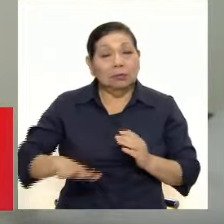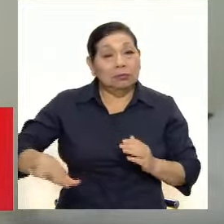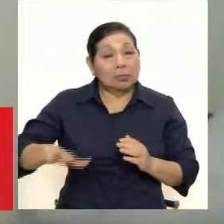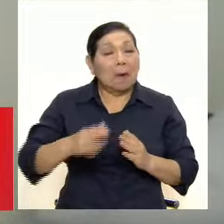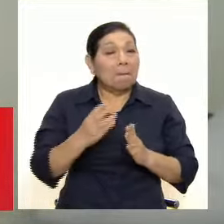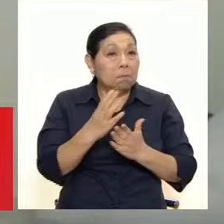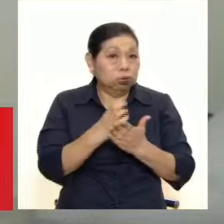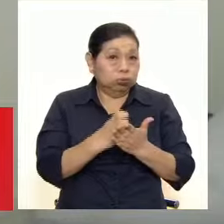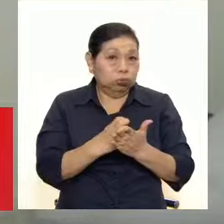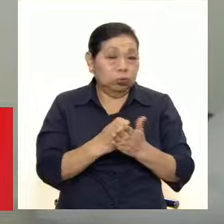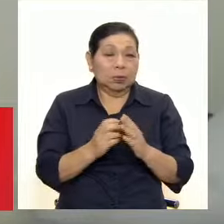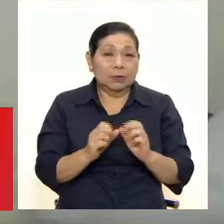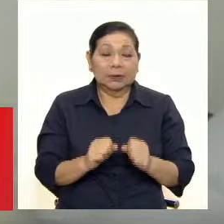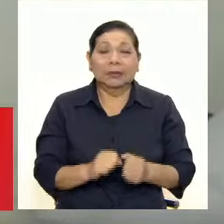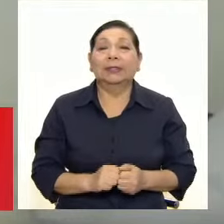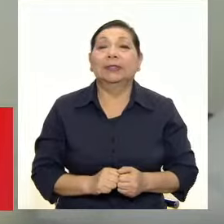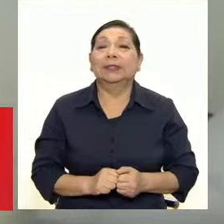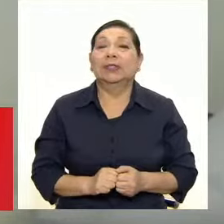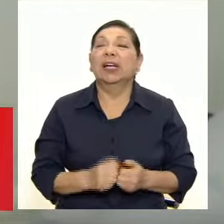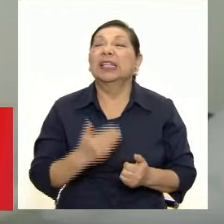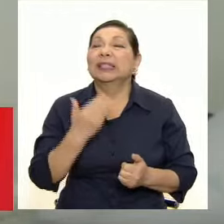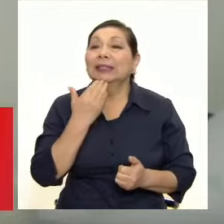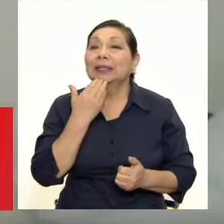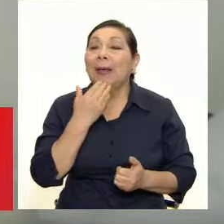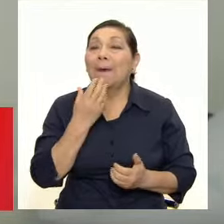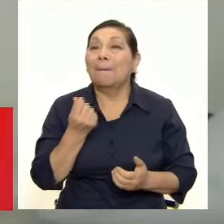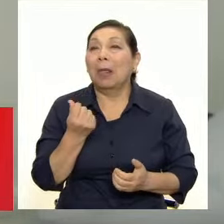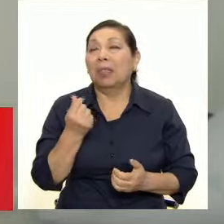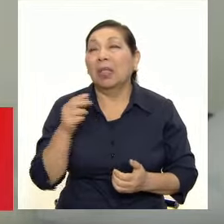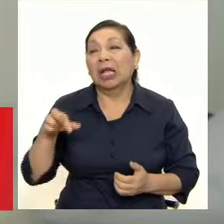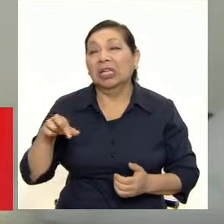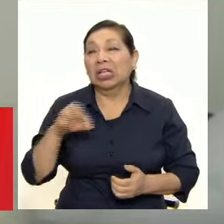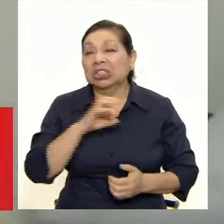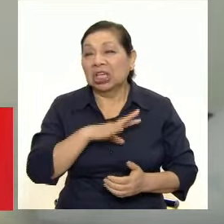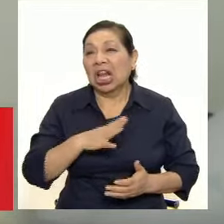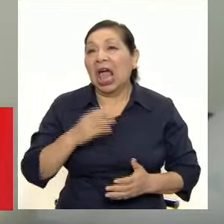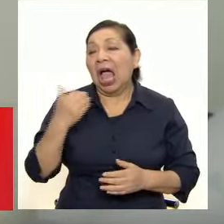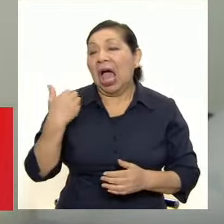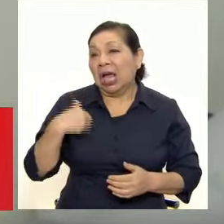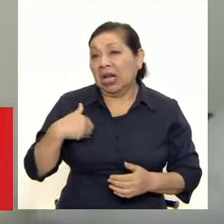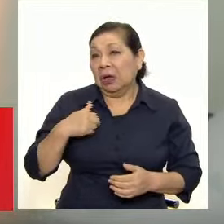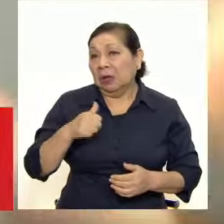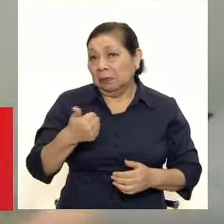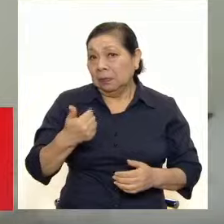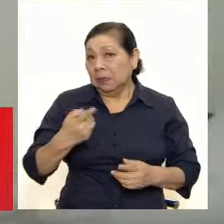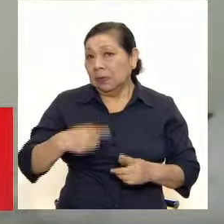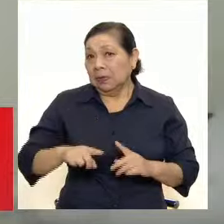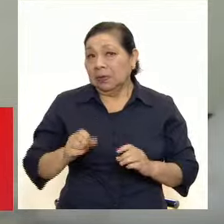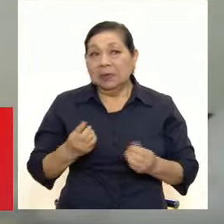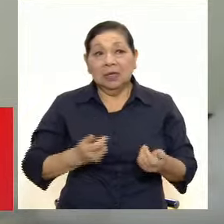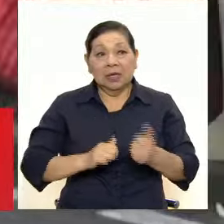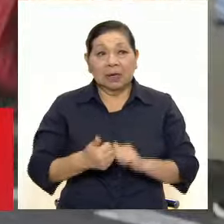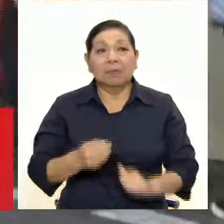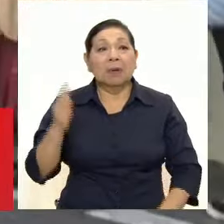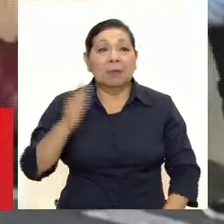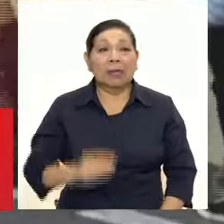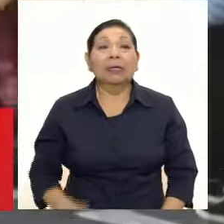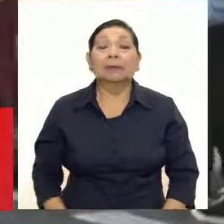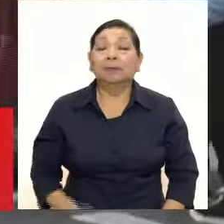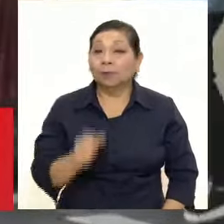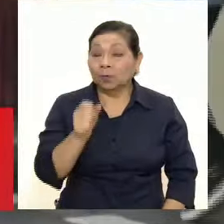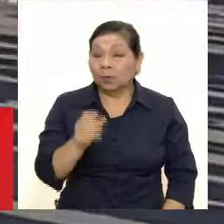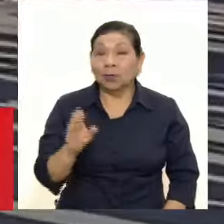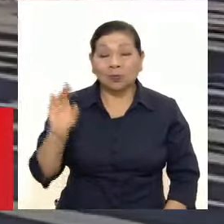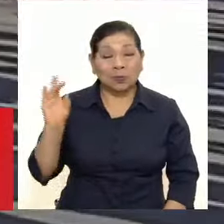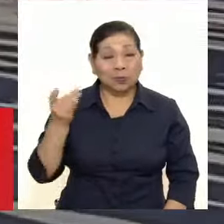con menos volatilidad que el peso chileno, que el peso argentino y que otras monedas también como el real brasileño. Muchos